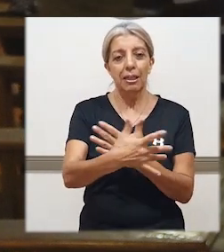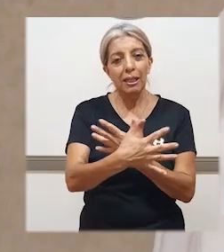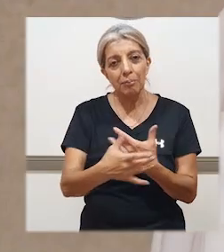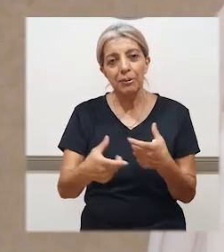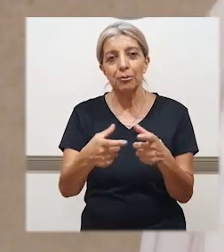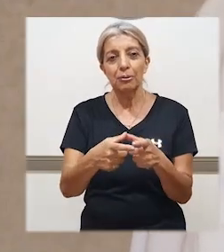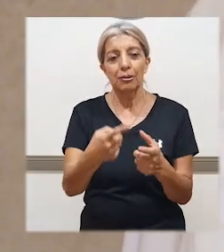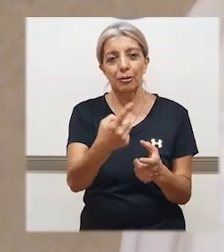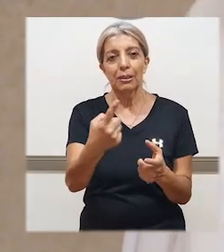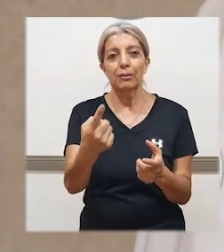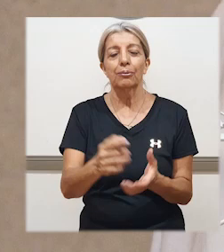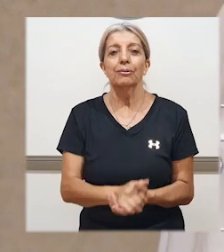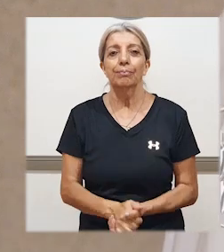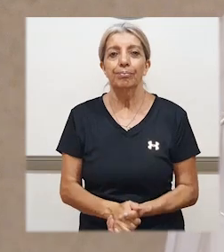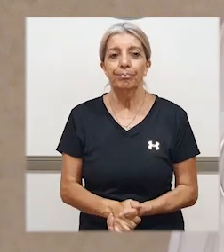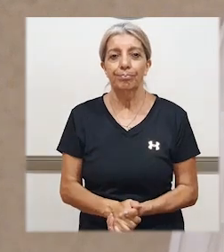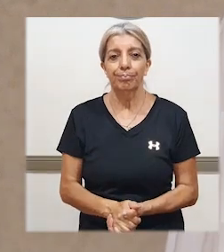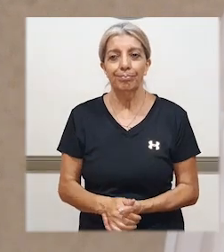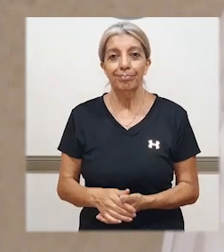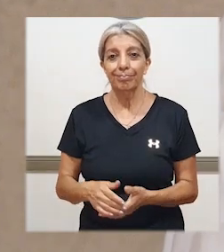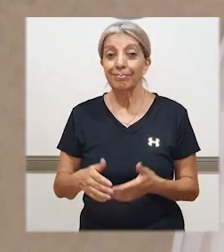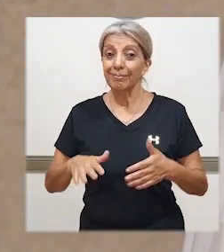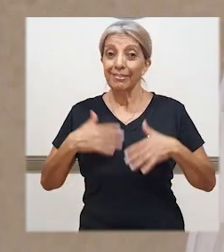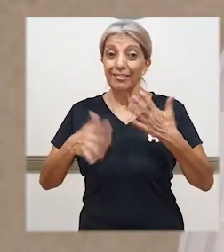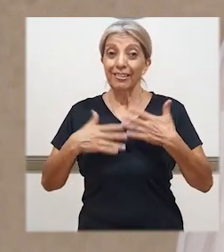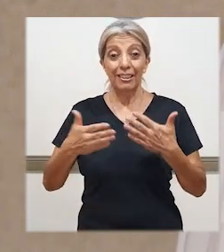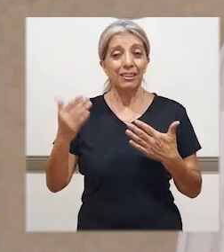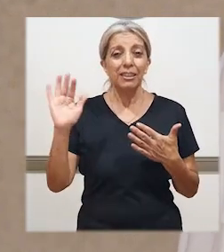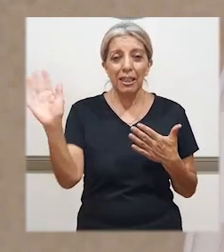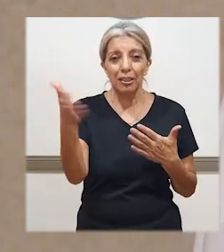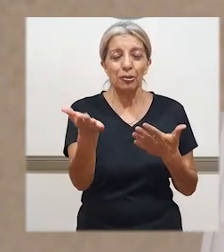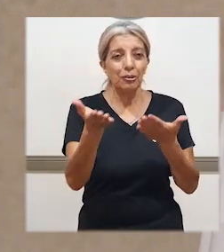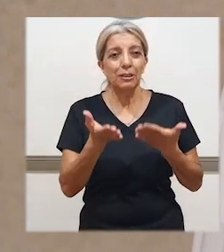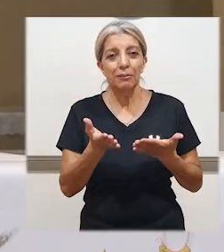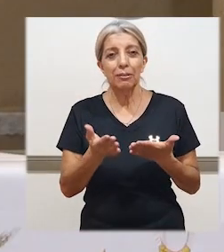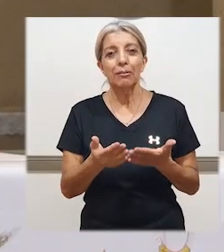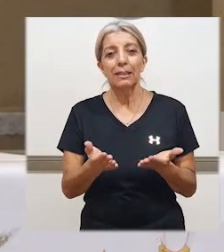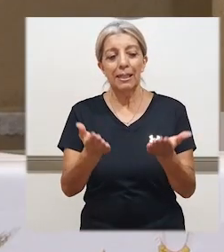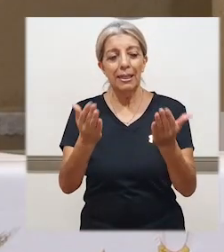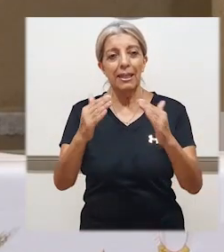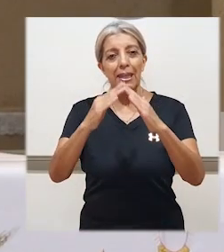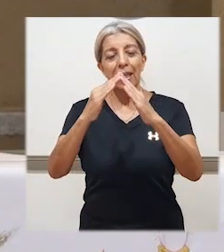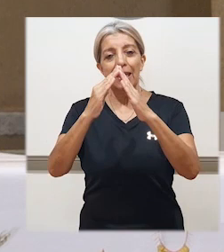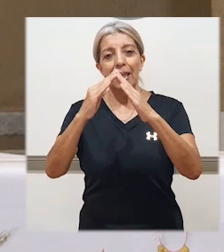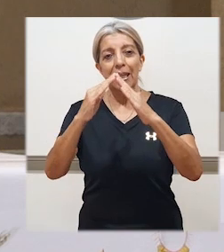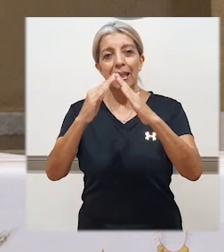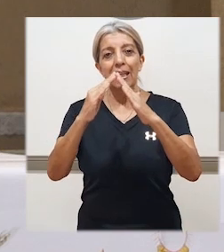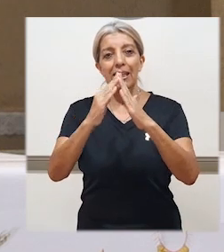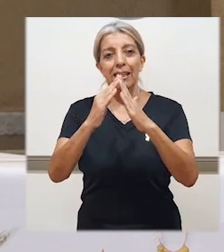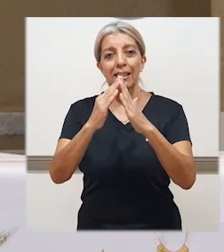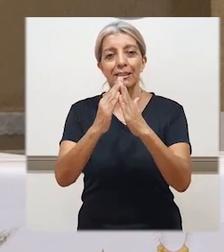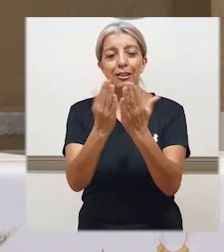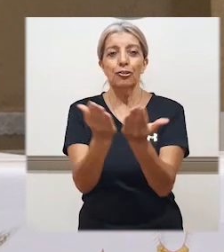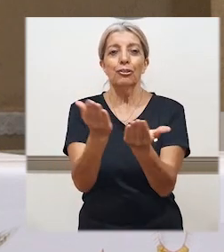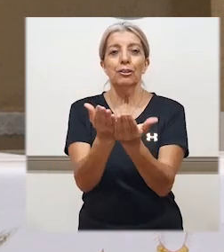Muy buenos días para todos. Es una alegría recibirlos desde aquí, desde el Seminario de Mendoza, como cariñosamente